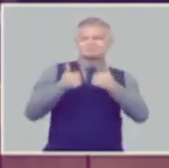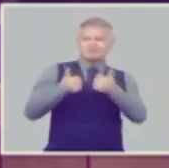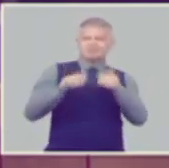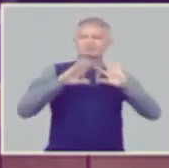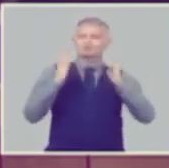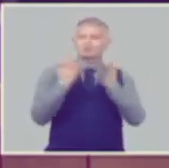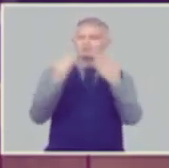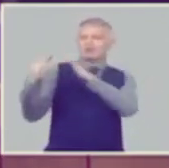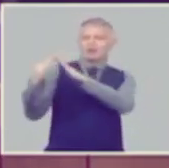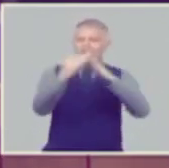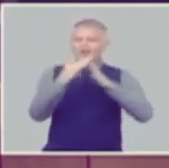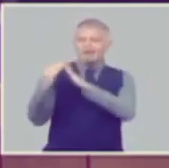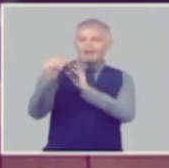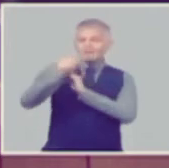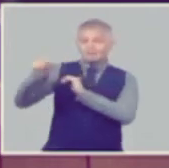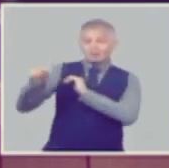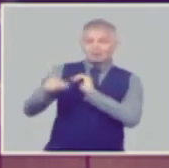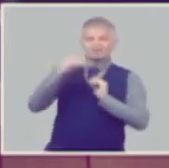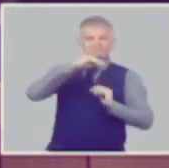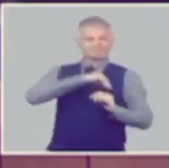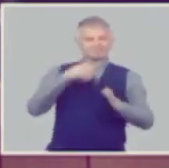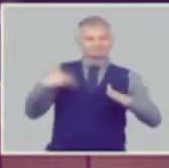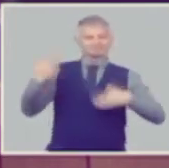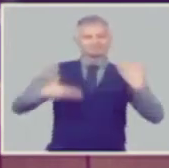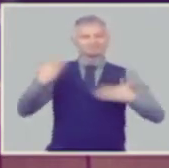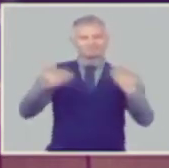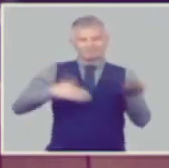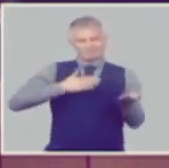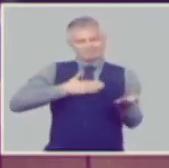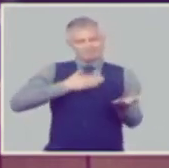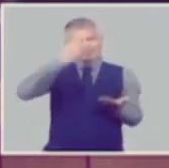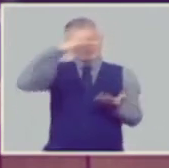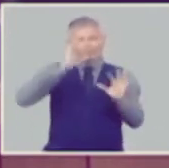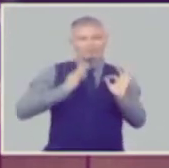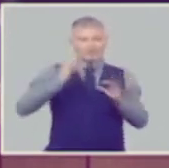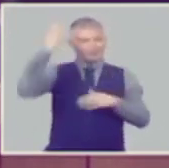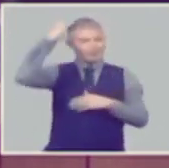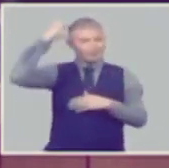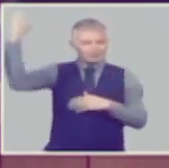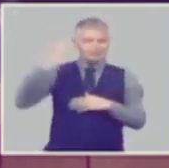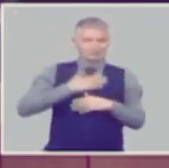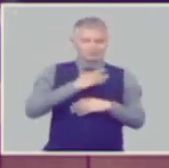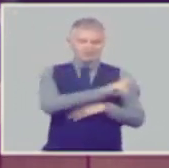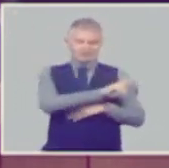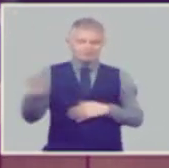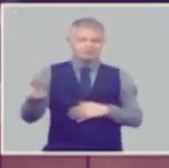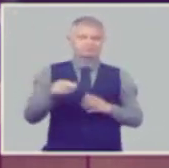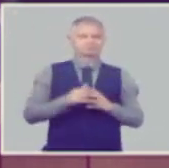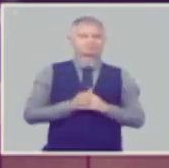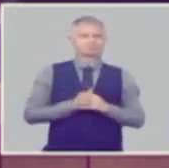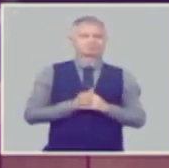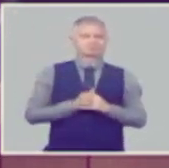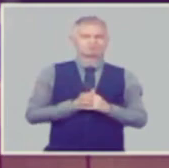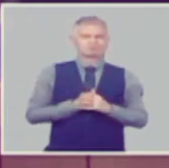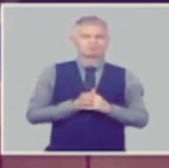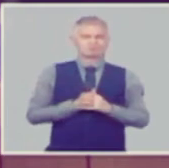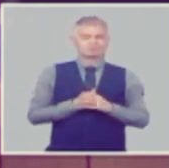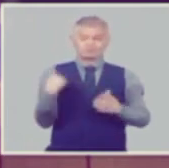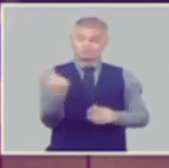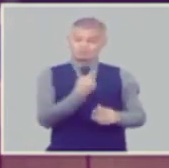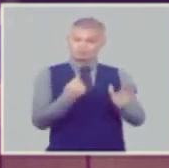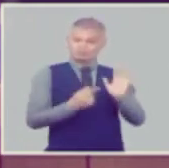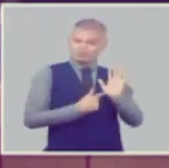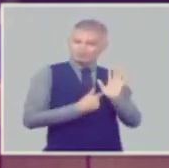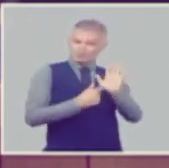orgullo por ese pedazo de patria, de su país, su gobierno y su revolución. Hemos